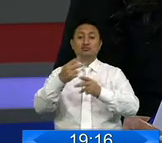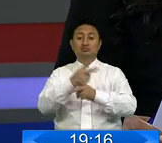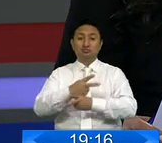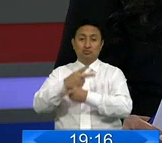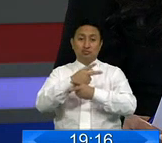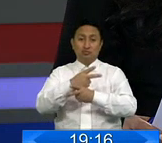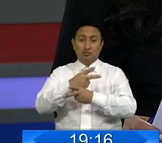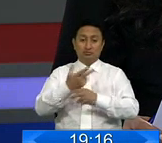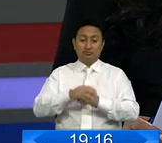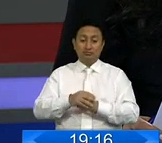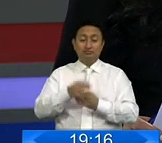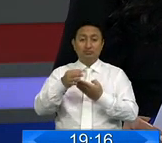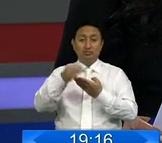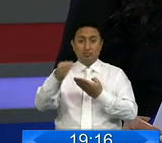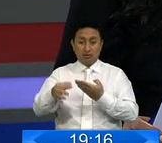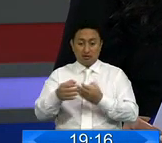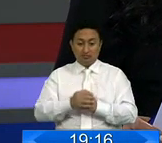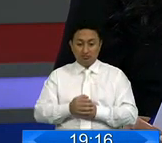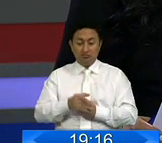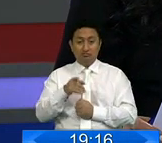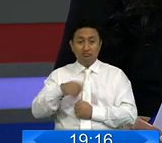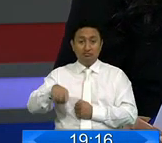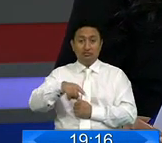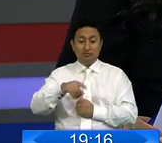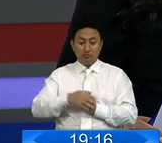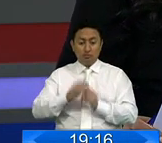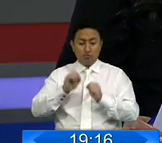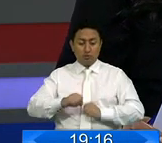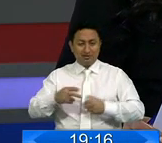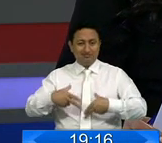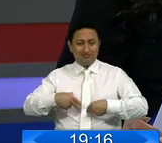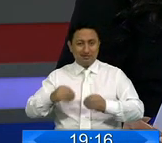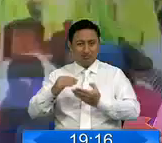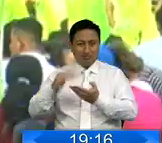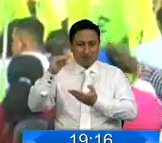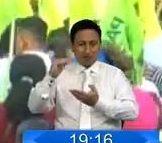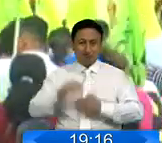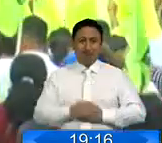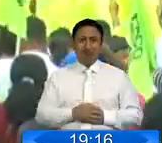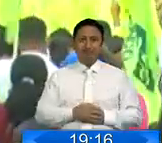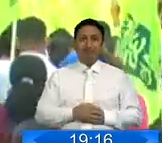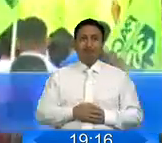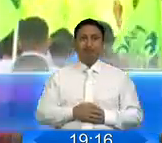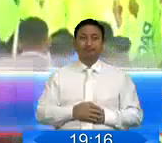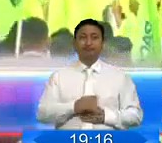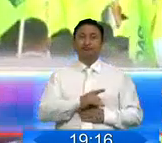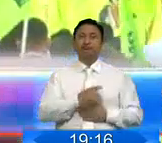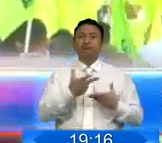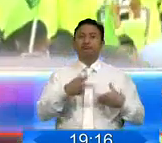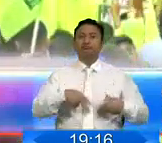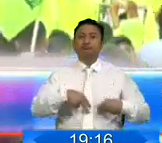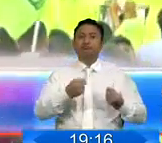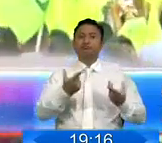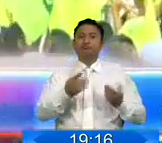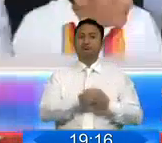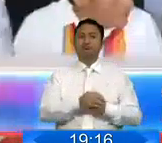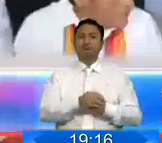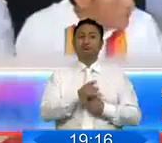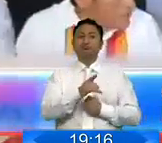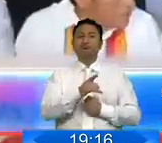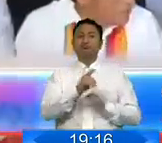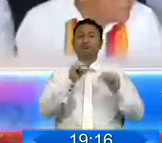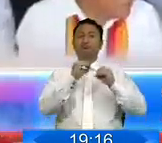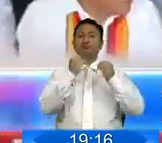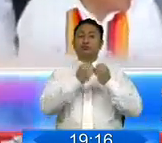concejalías urbanas y rurales, serán los que más podrán gastar. El gasto electoral comprende los aportes económicos que reciben